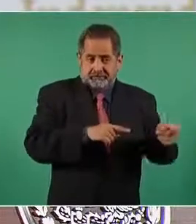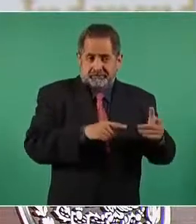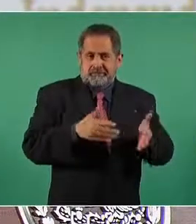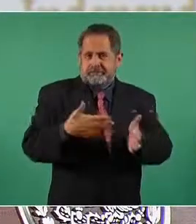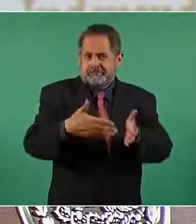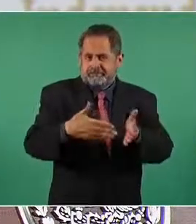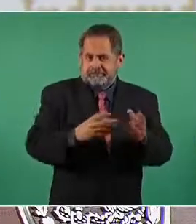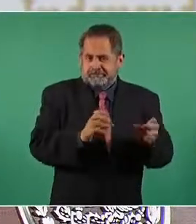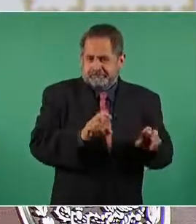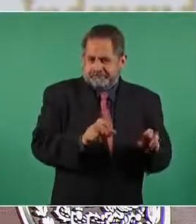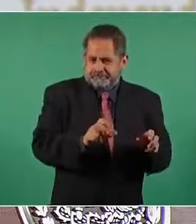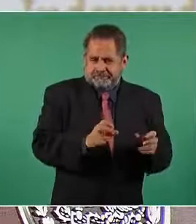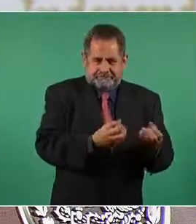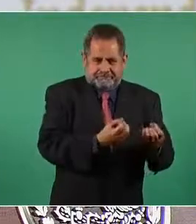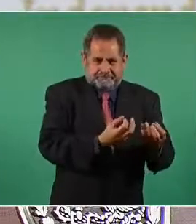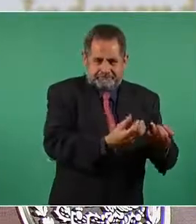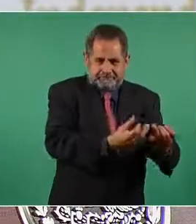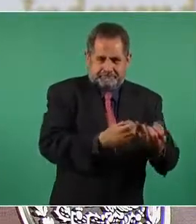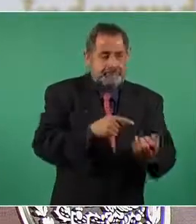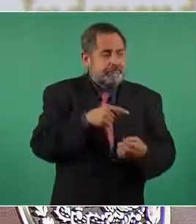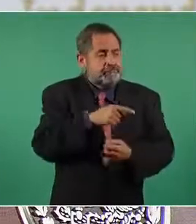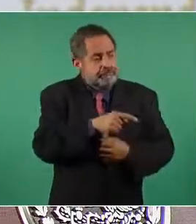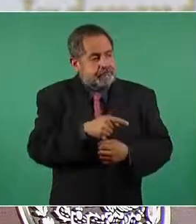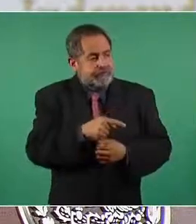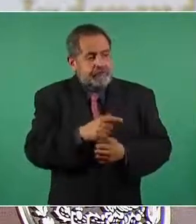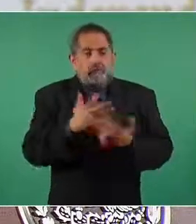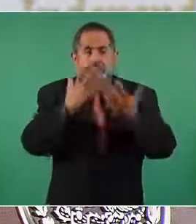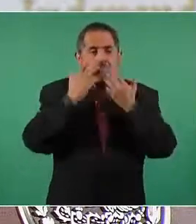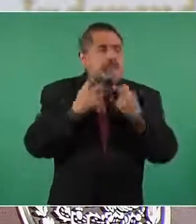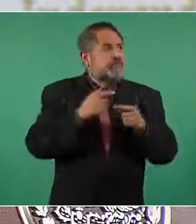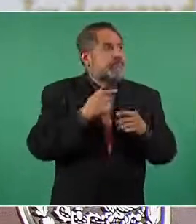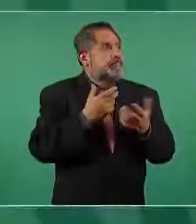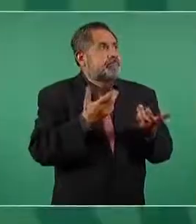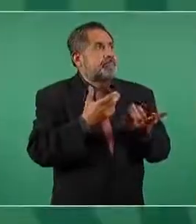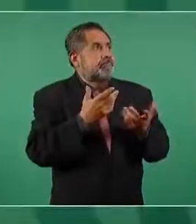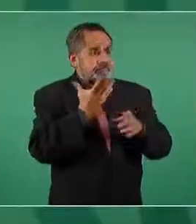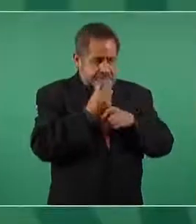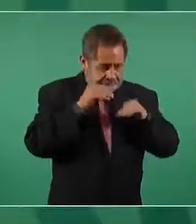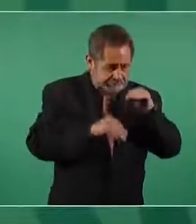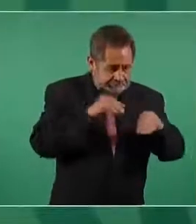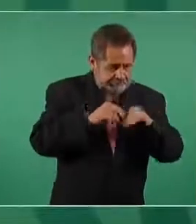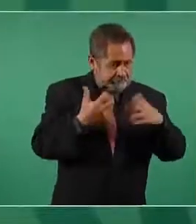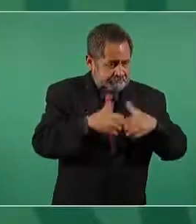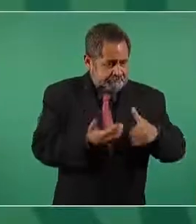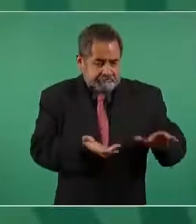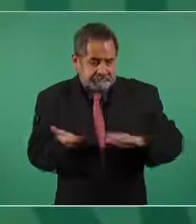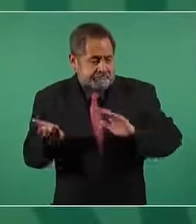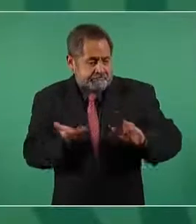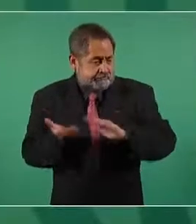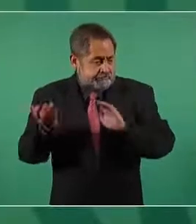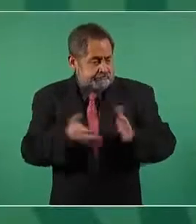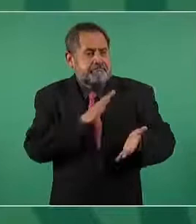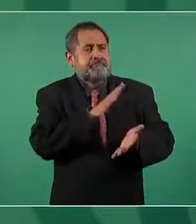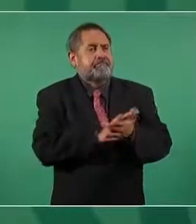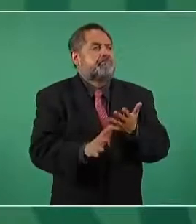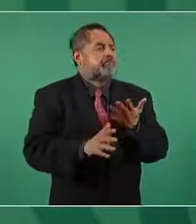problemas para poder abastecer, porque es mucha la demanda.